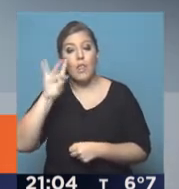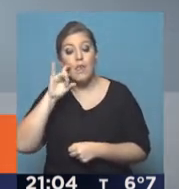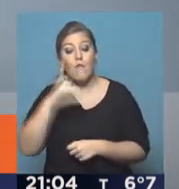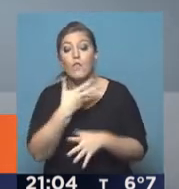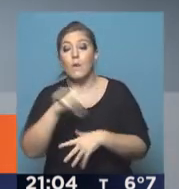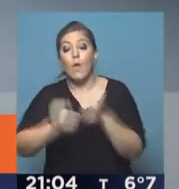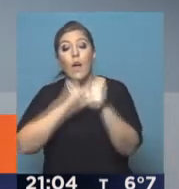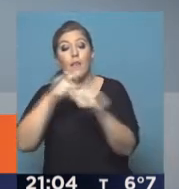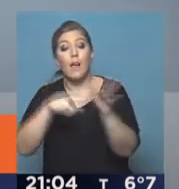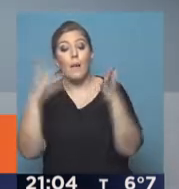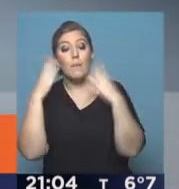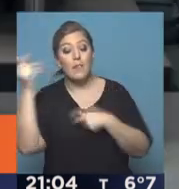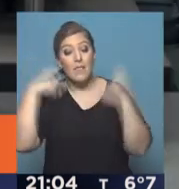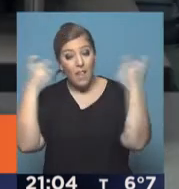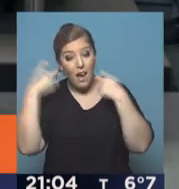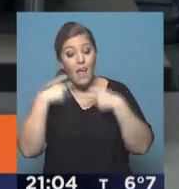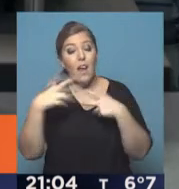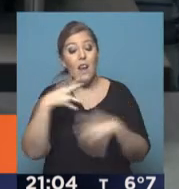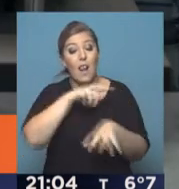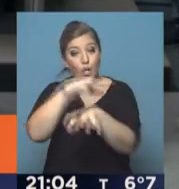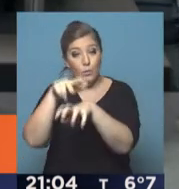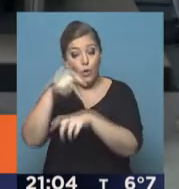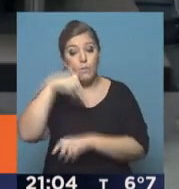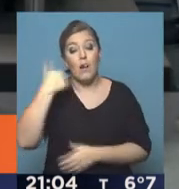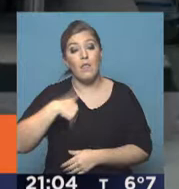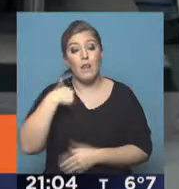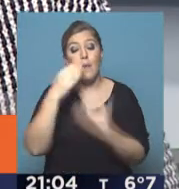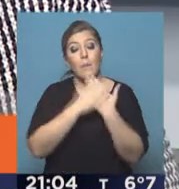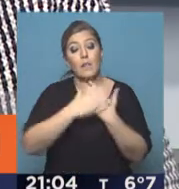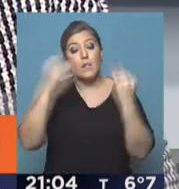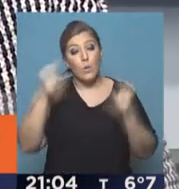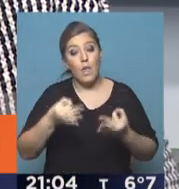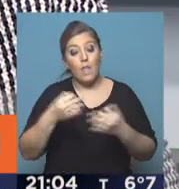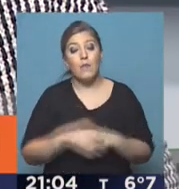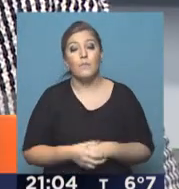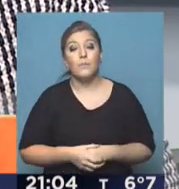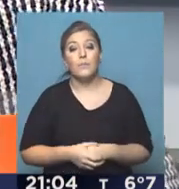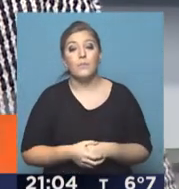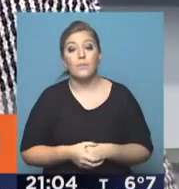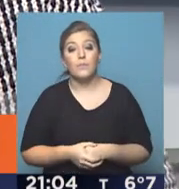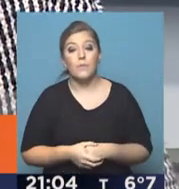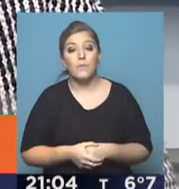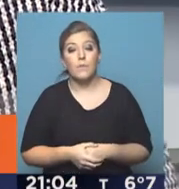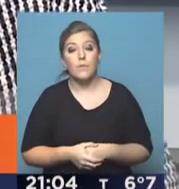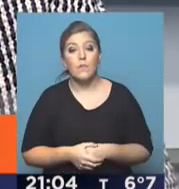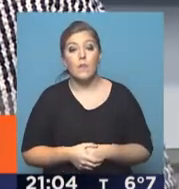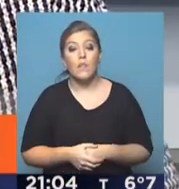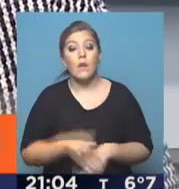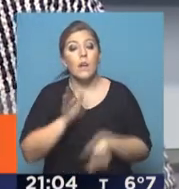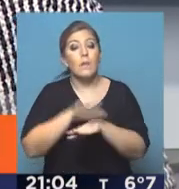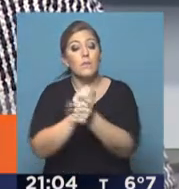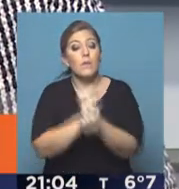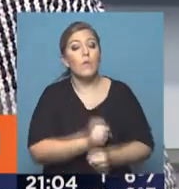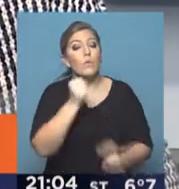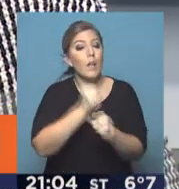asunción en helicóptero en nuestro país la ministra de seguridad patricia bullrich adjudicó la detención a una operación